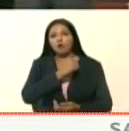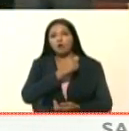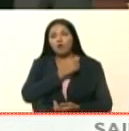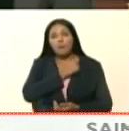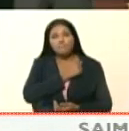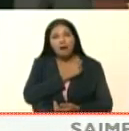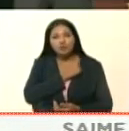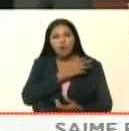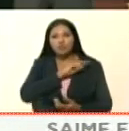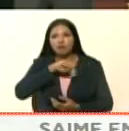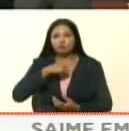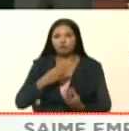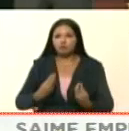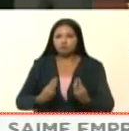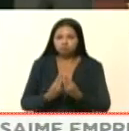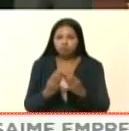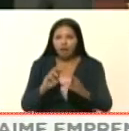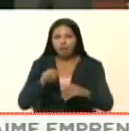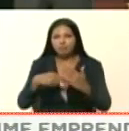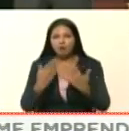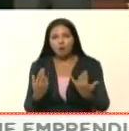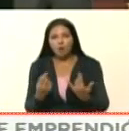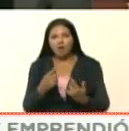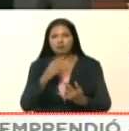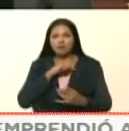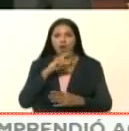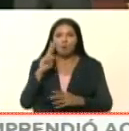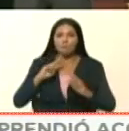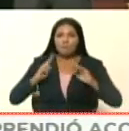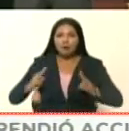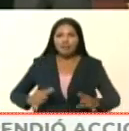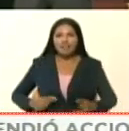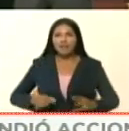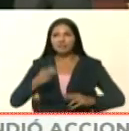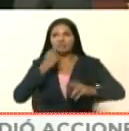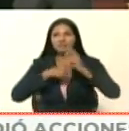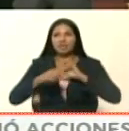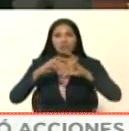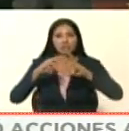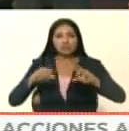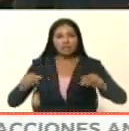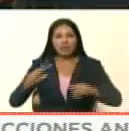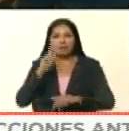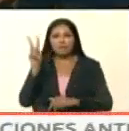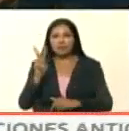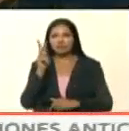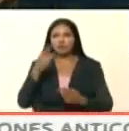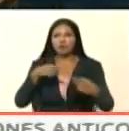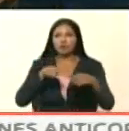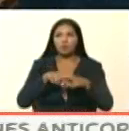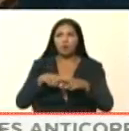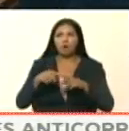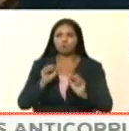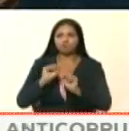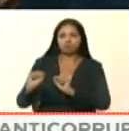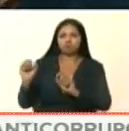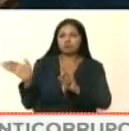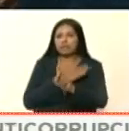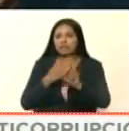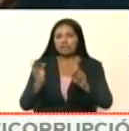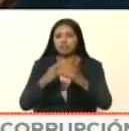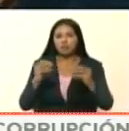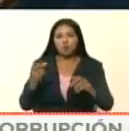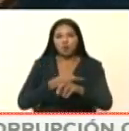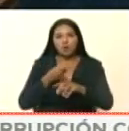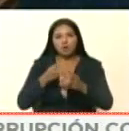la humanidad, como dijo José Martí, y que defendieron territorio venezolano contra la agresión del